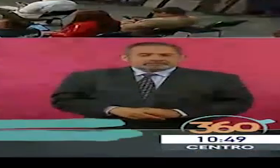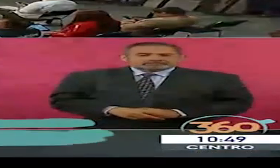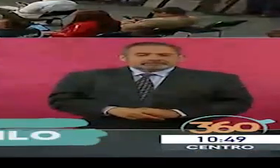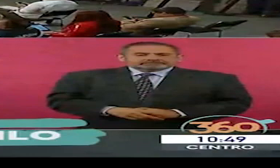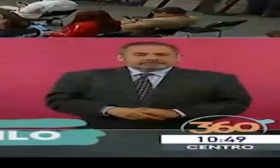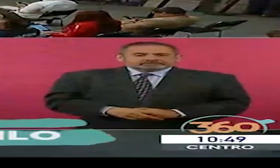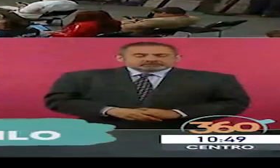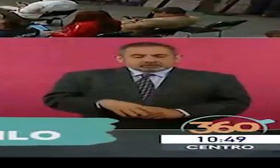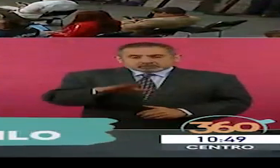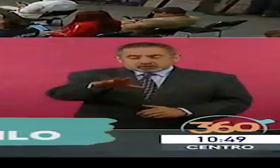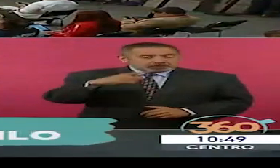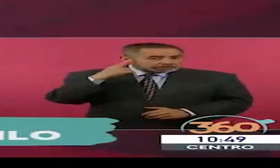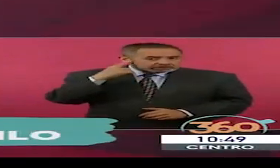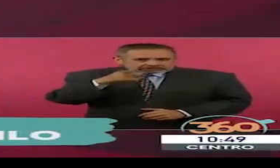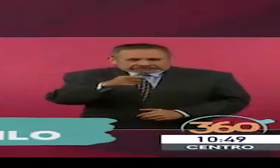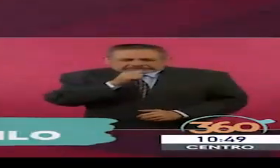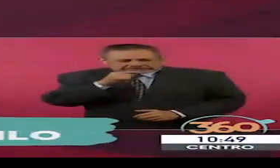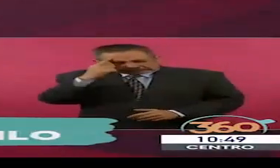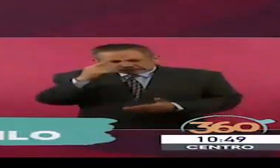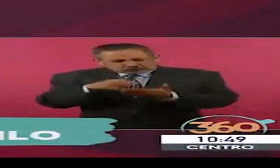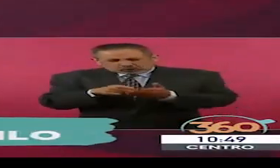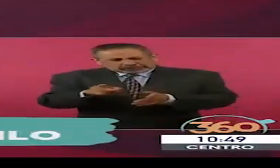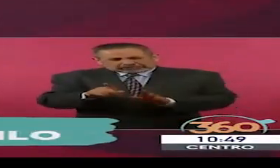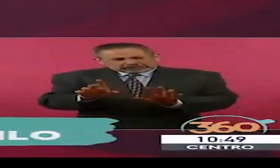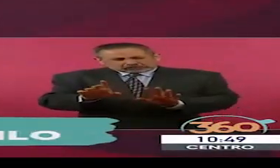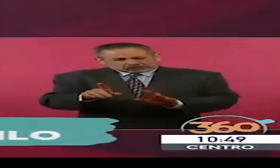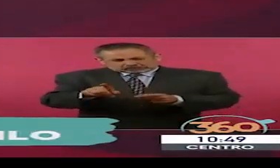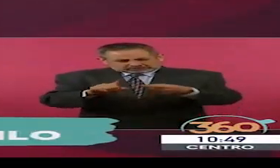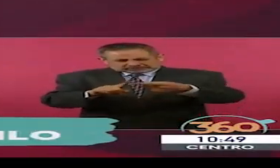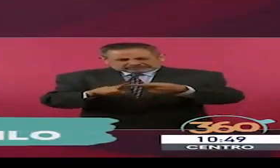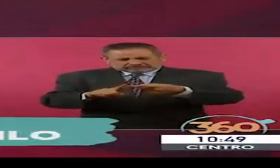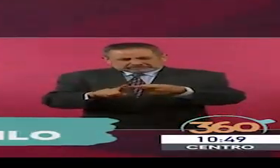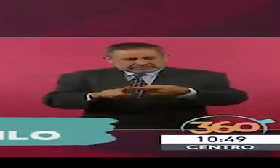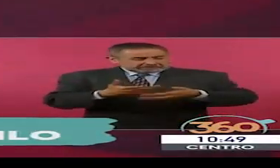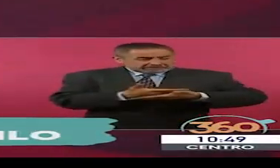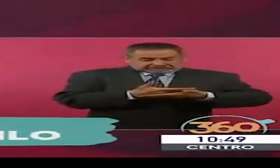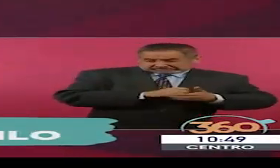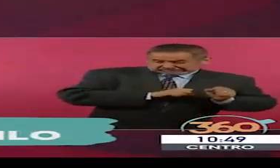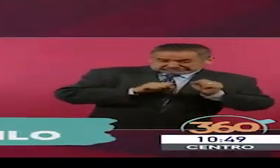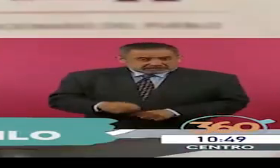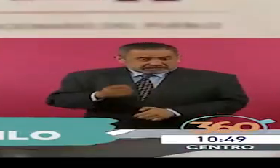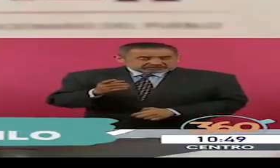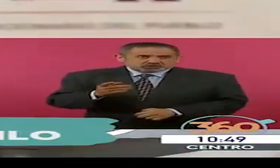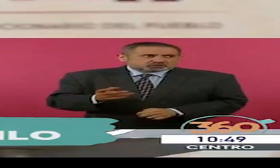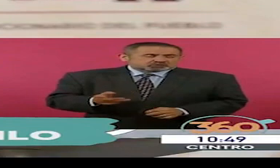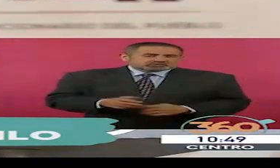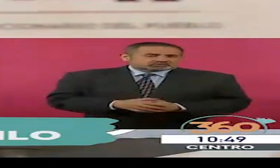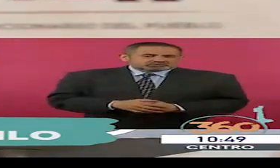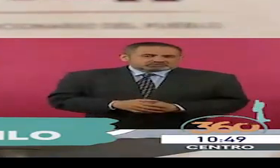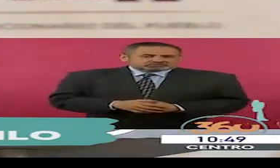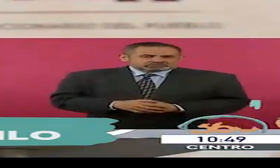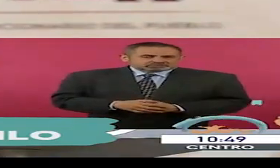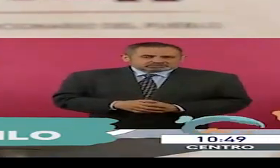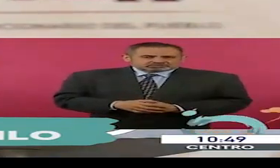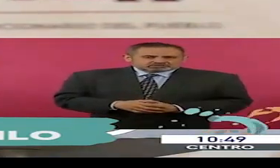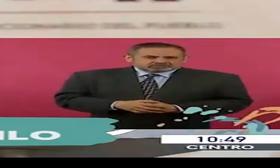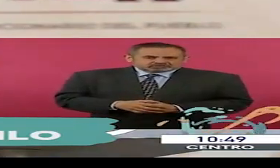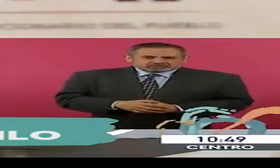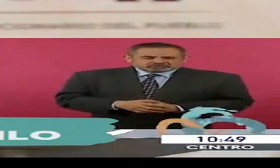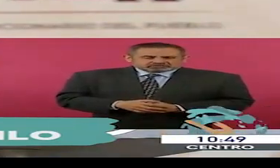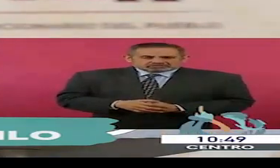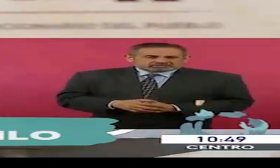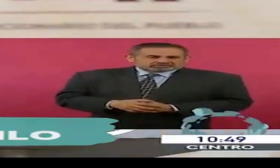lo primero no lo creo sería pues una